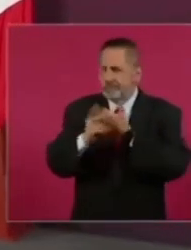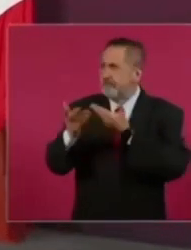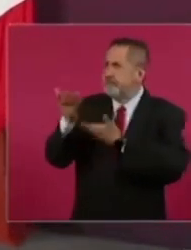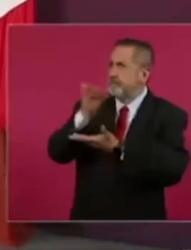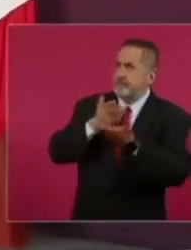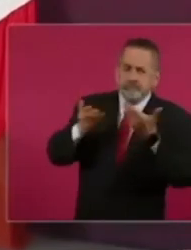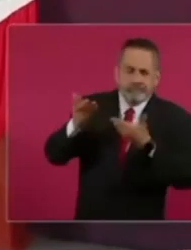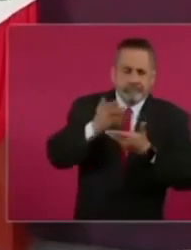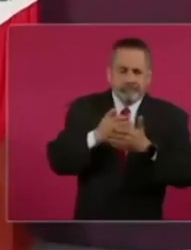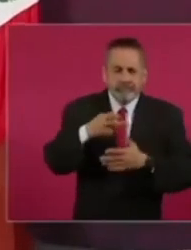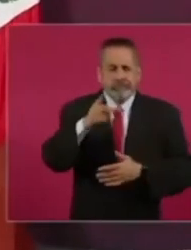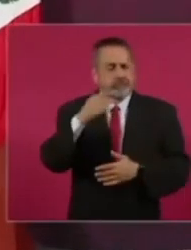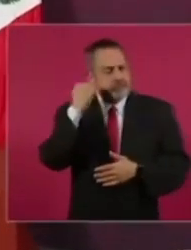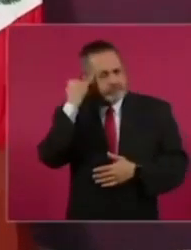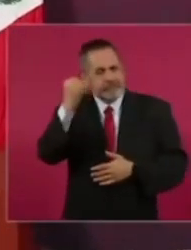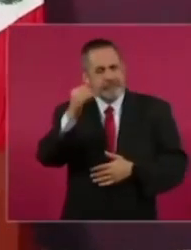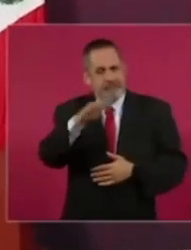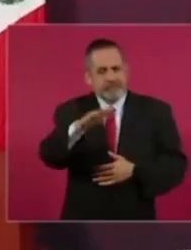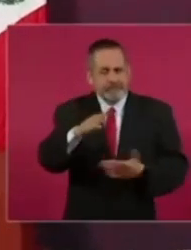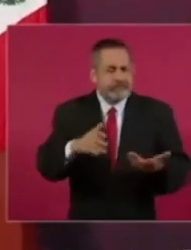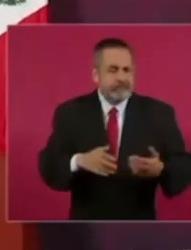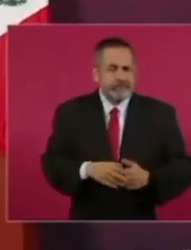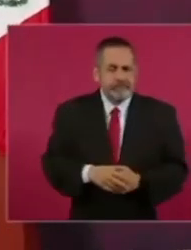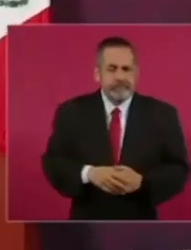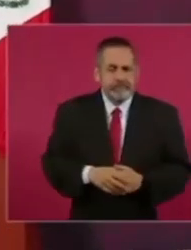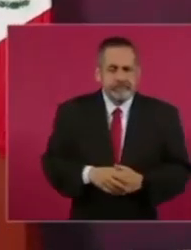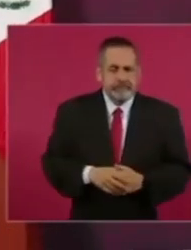pero imagínense que nosotros tenemos